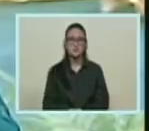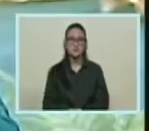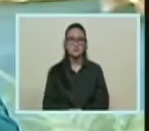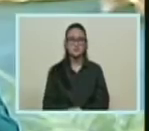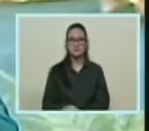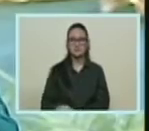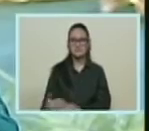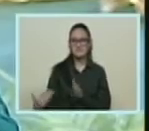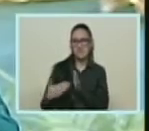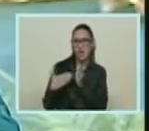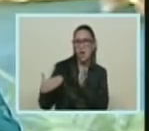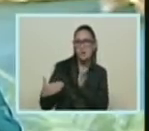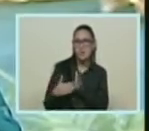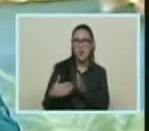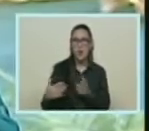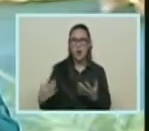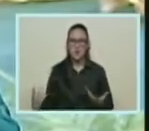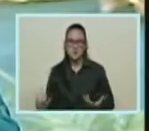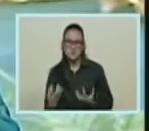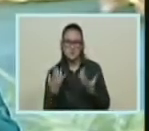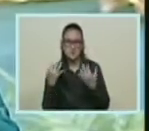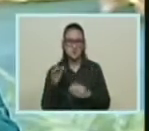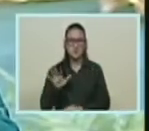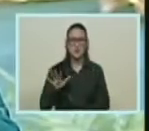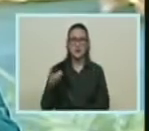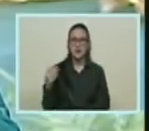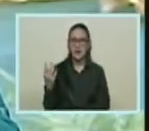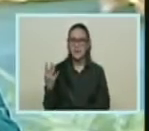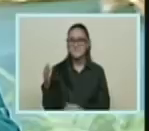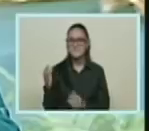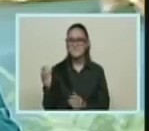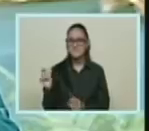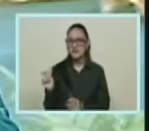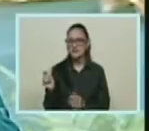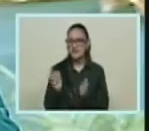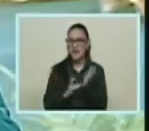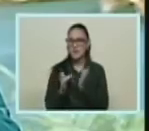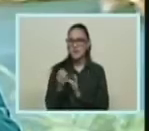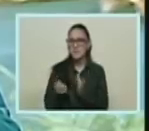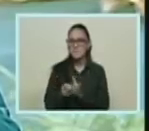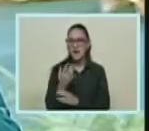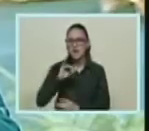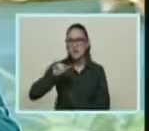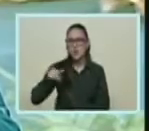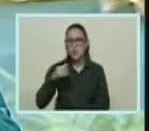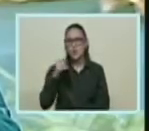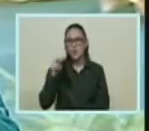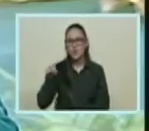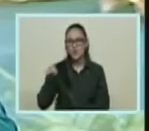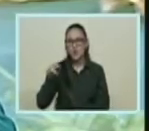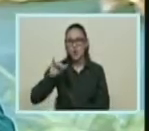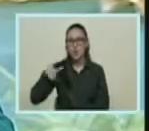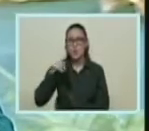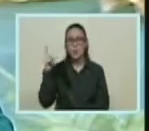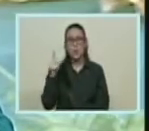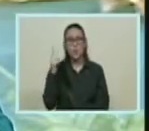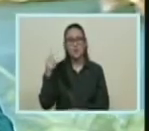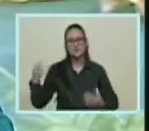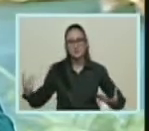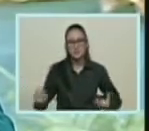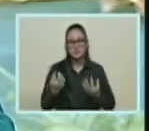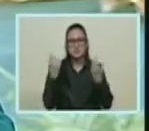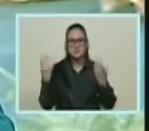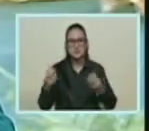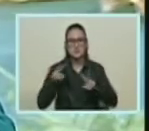iban a atacar, que nos iban a quemar vivos durante los meses de abril, mayo, junio, julio. Que iban a quemar las sedes del Ministerio de